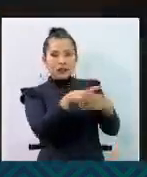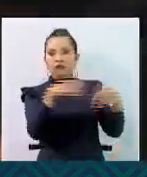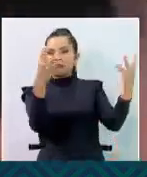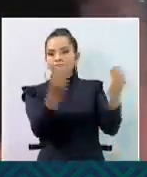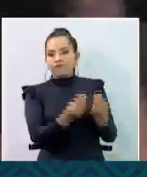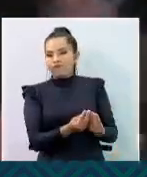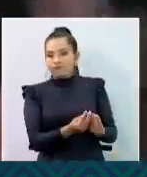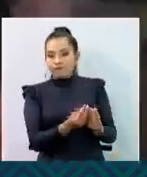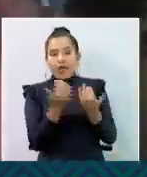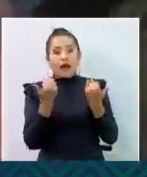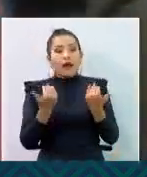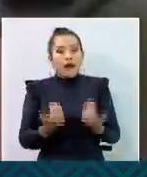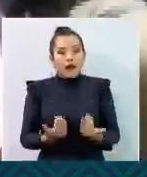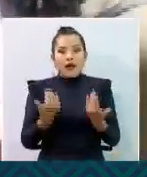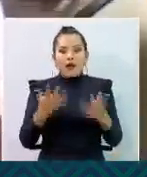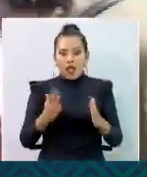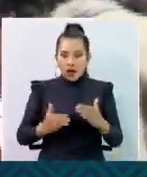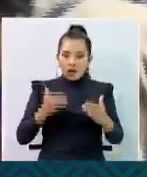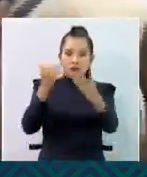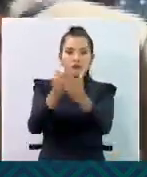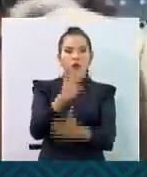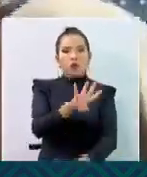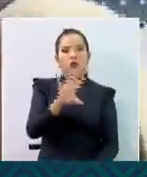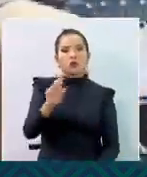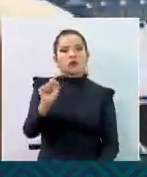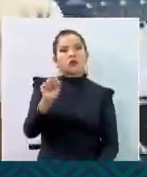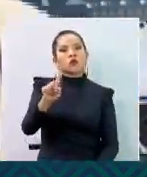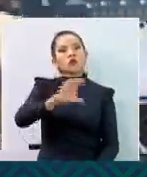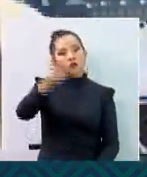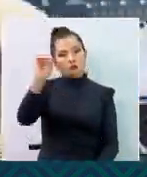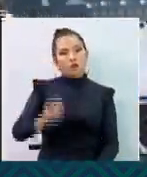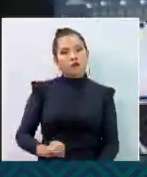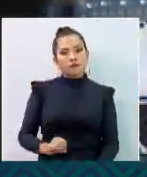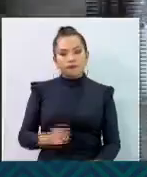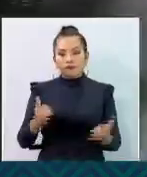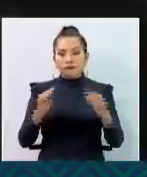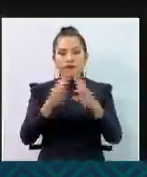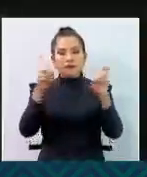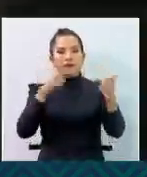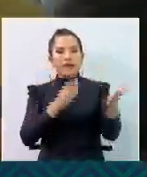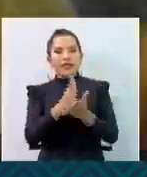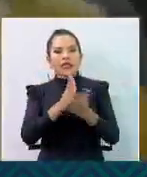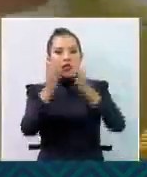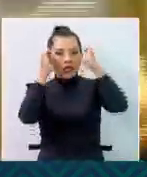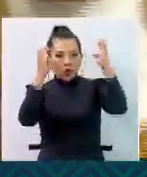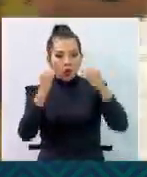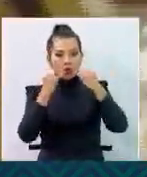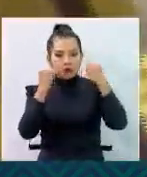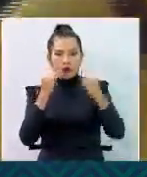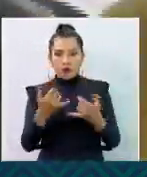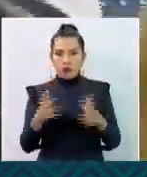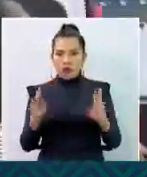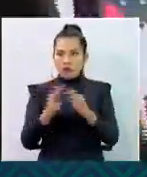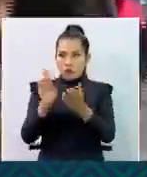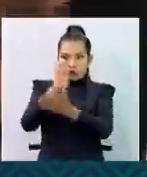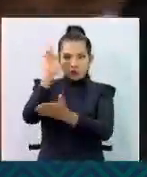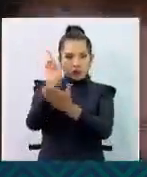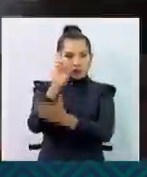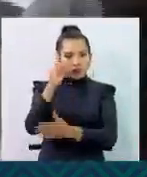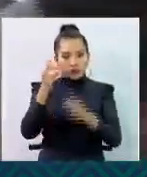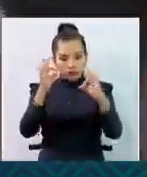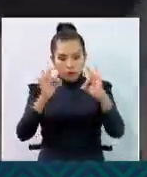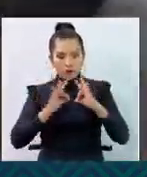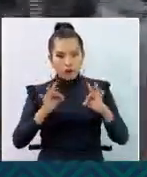mínima, ahora llega al 46,1%. En cuanto al derecho a la educación y formación superior, también se